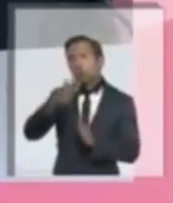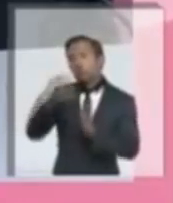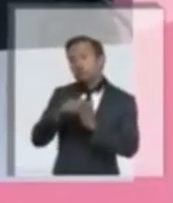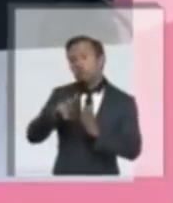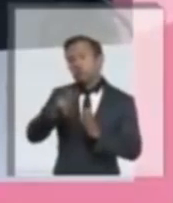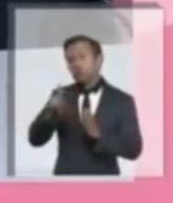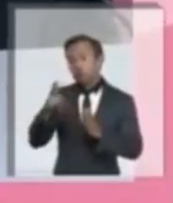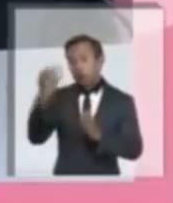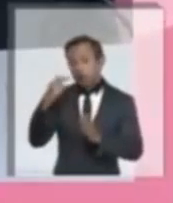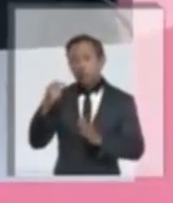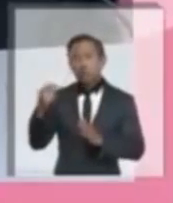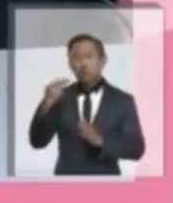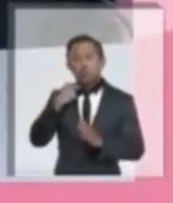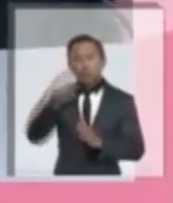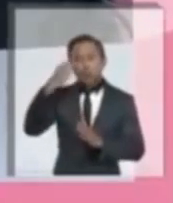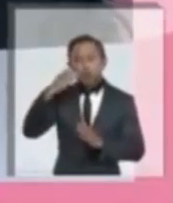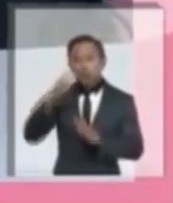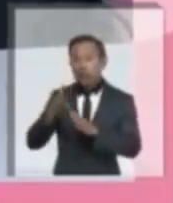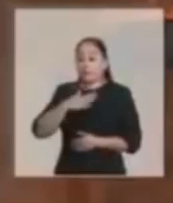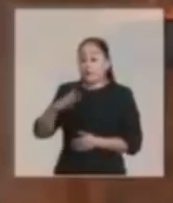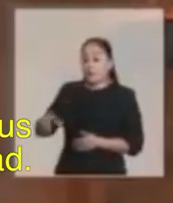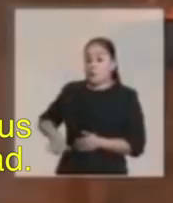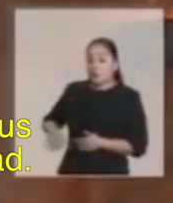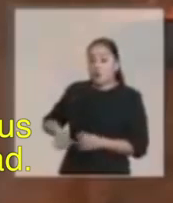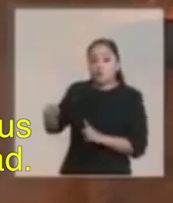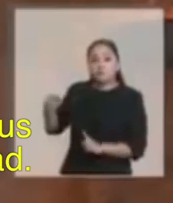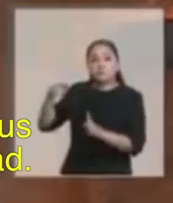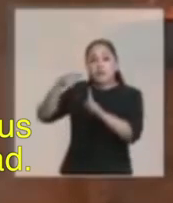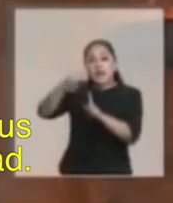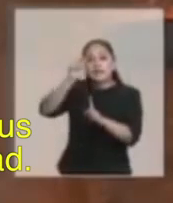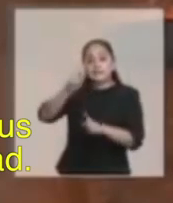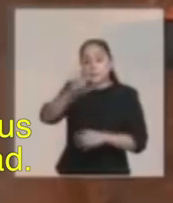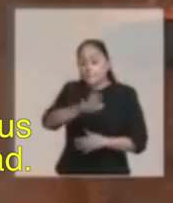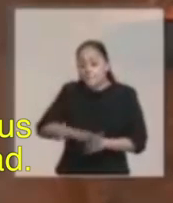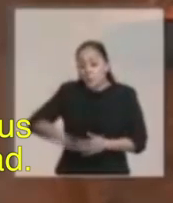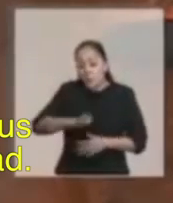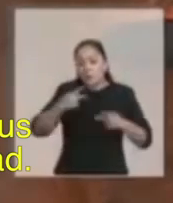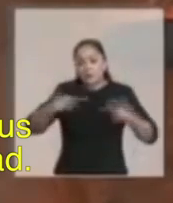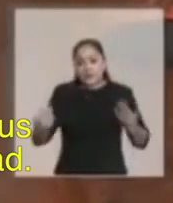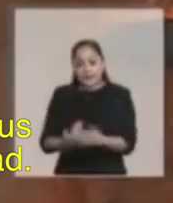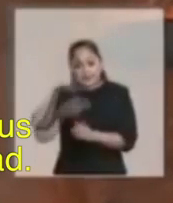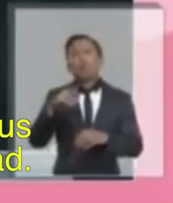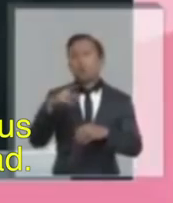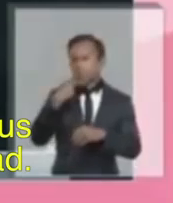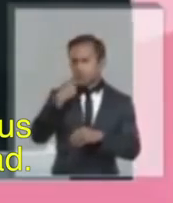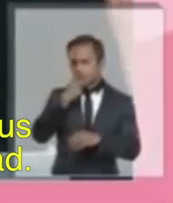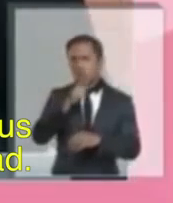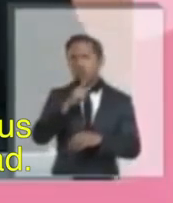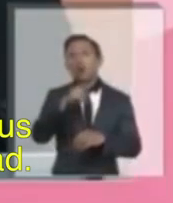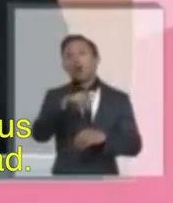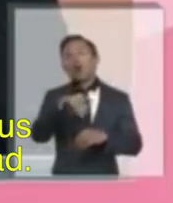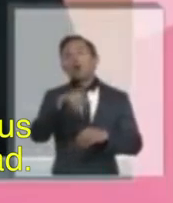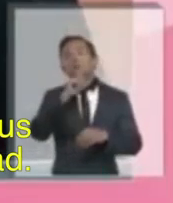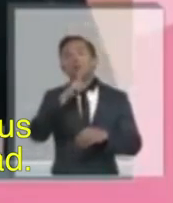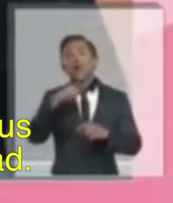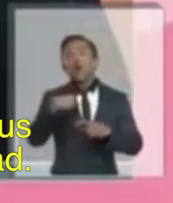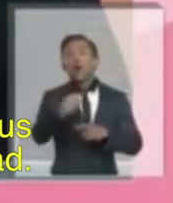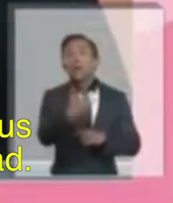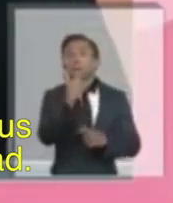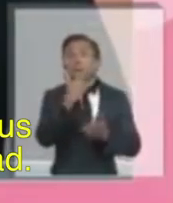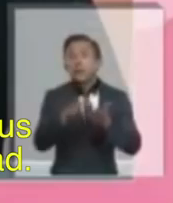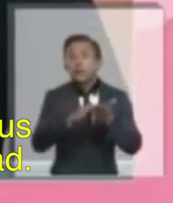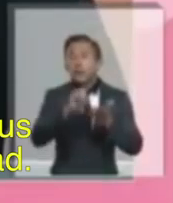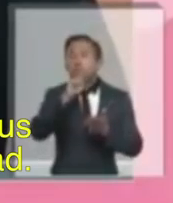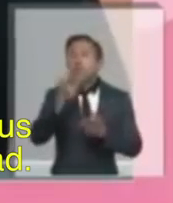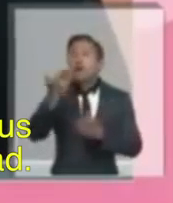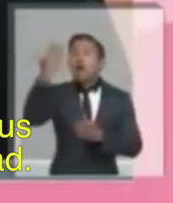Dinámico, flexible y con una moderación activa, lo que permitió que la candidata y los candidatos debatieran sus propuestas en un